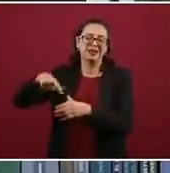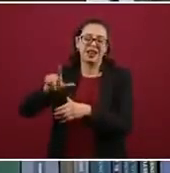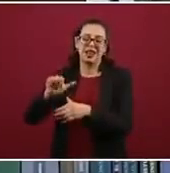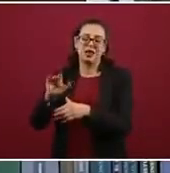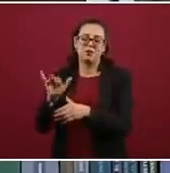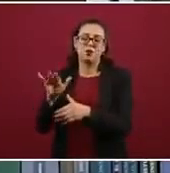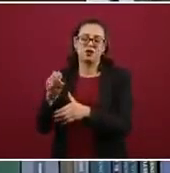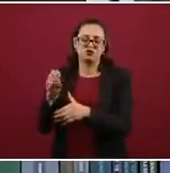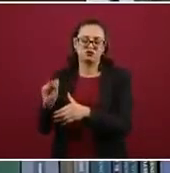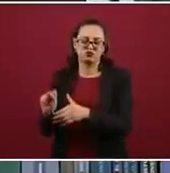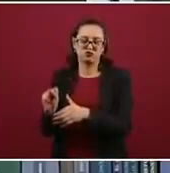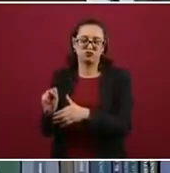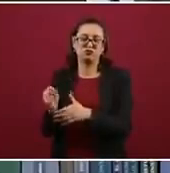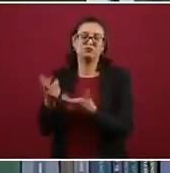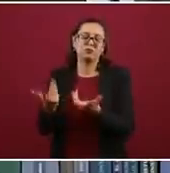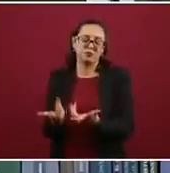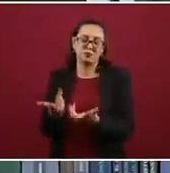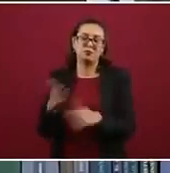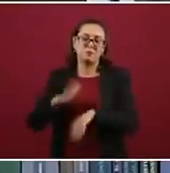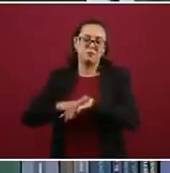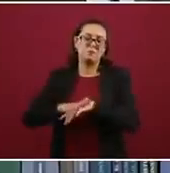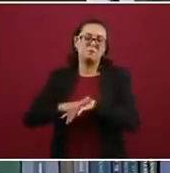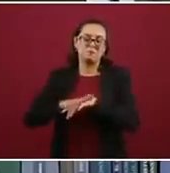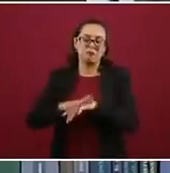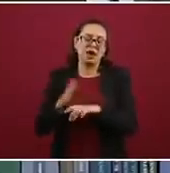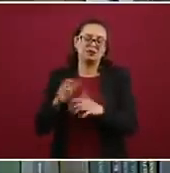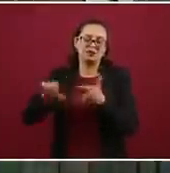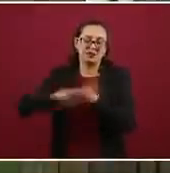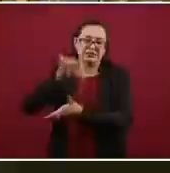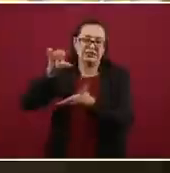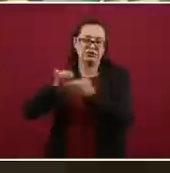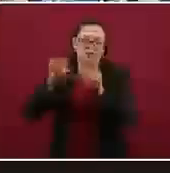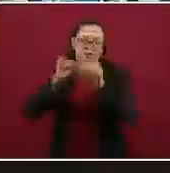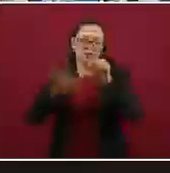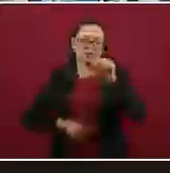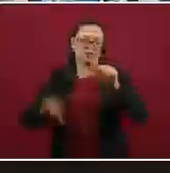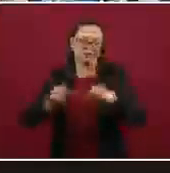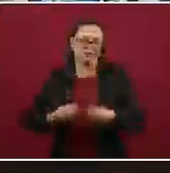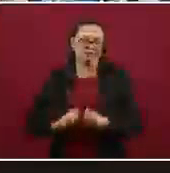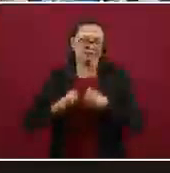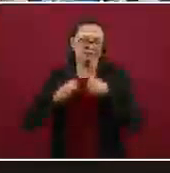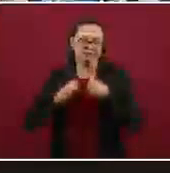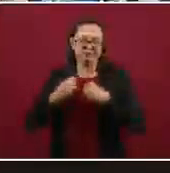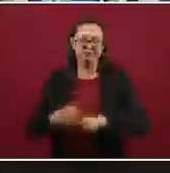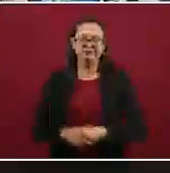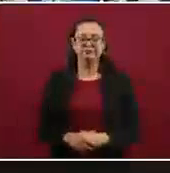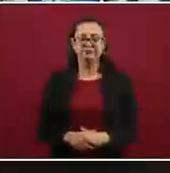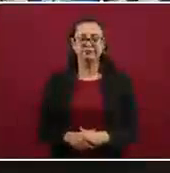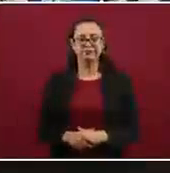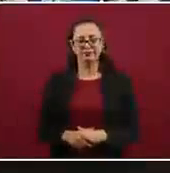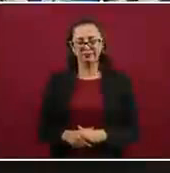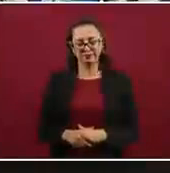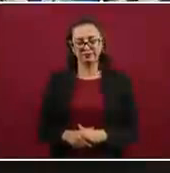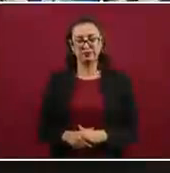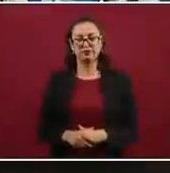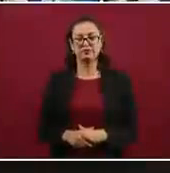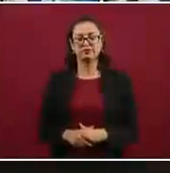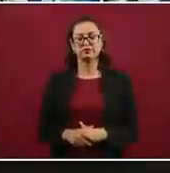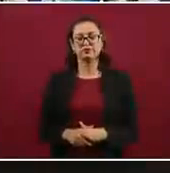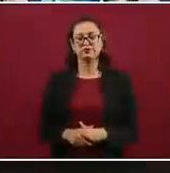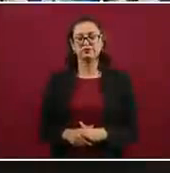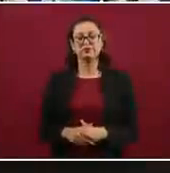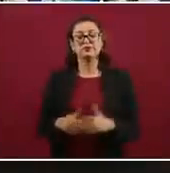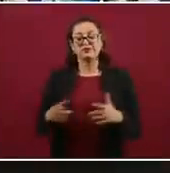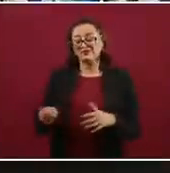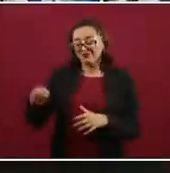laboríos, que vivían sobre todo en esta parte del Bajío. Era una enorme composición, que